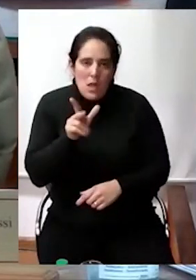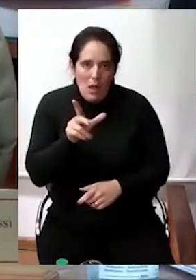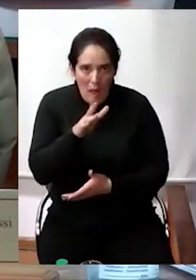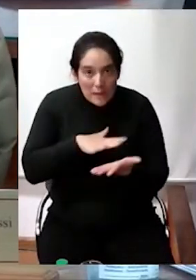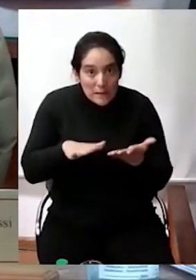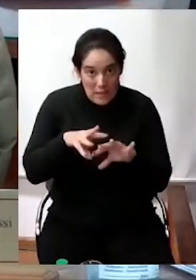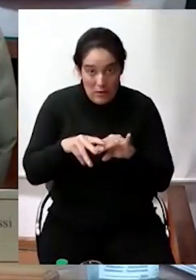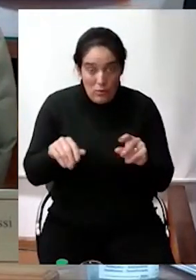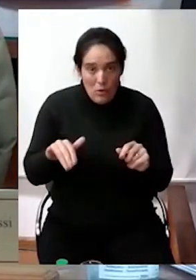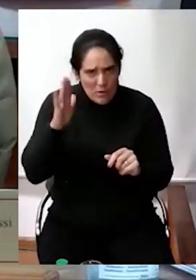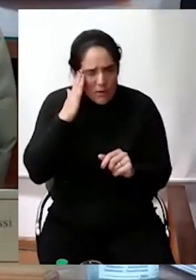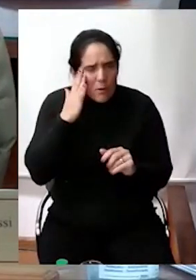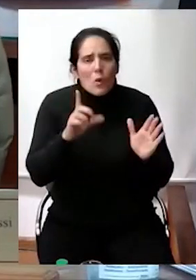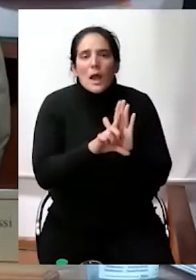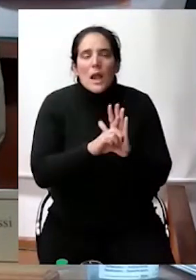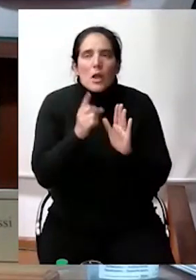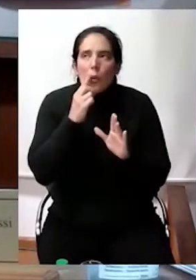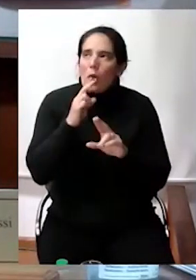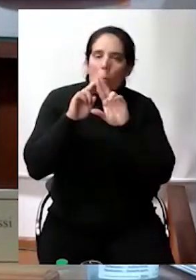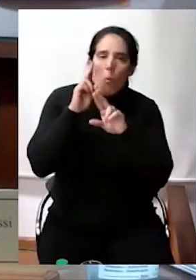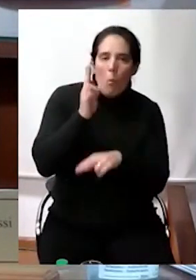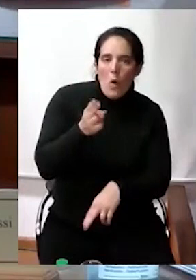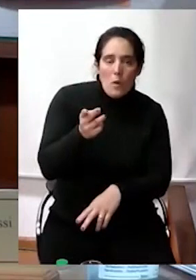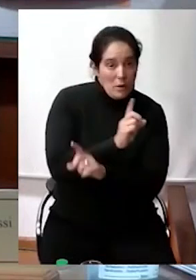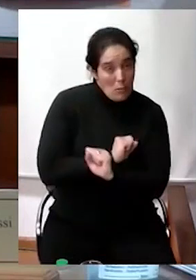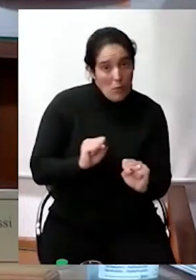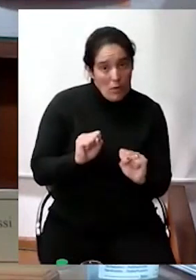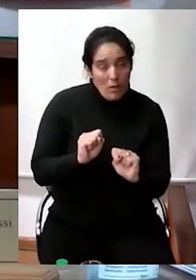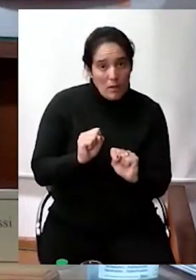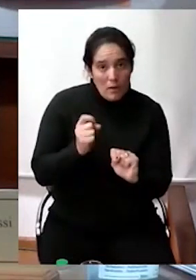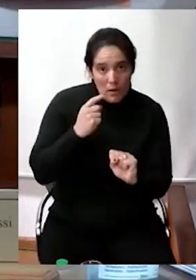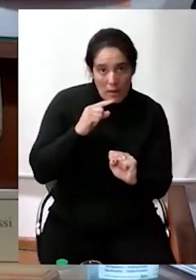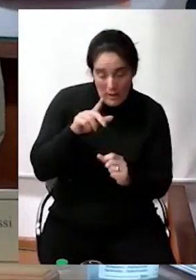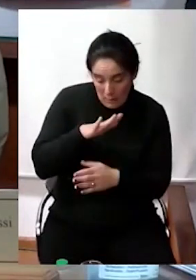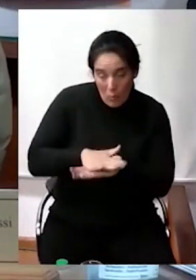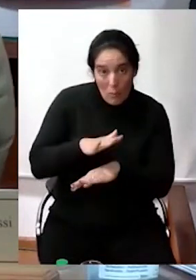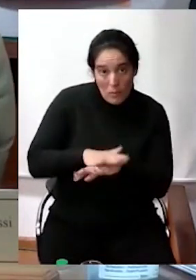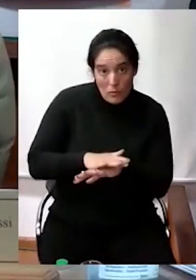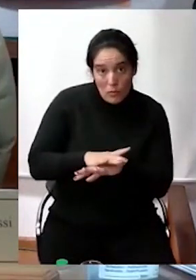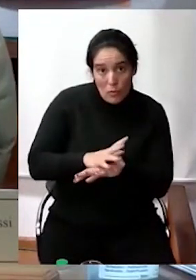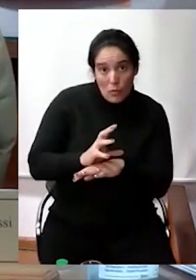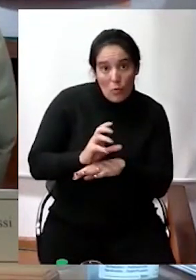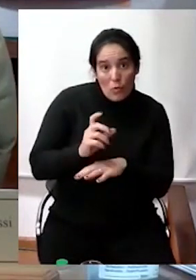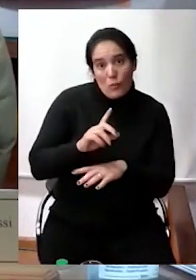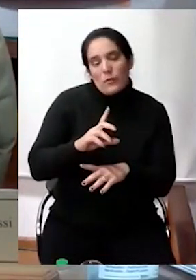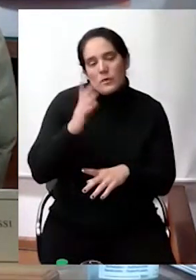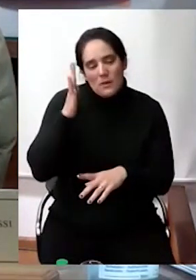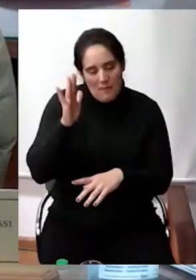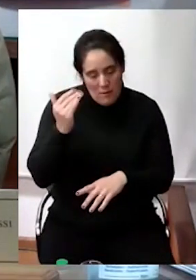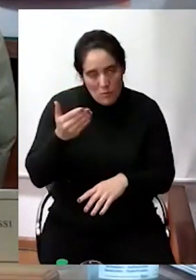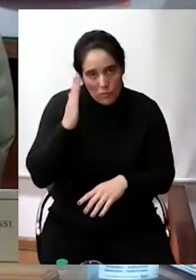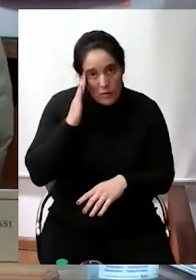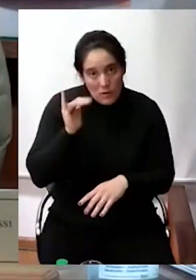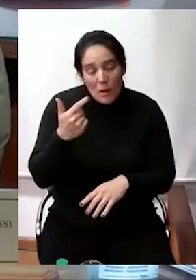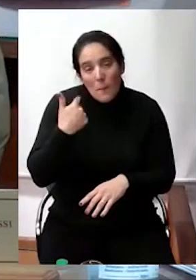ley establece no puede impedir la realización de una obra en medio de una emergencia hídrica eso está claro